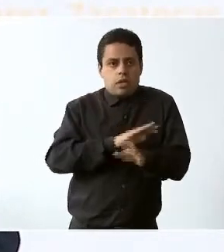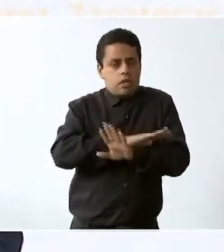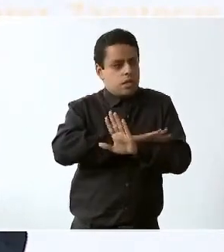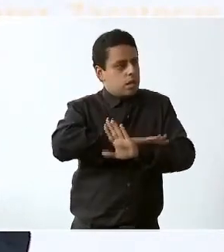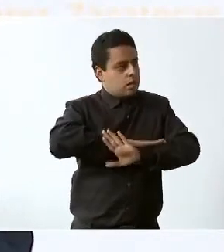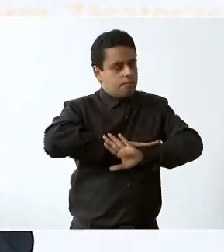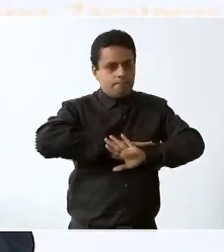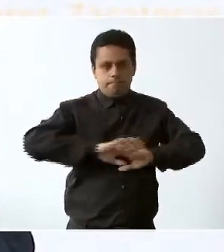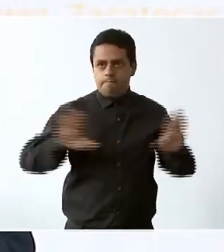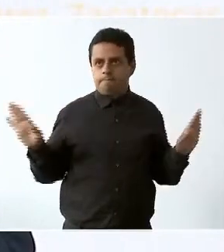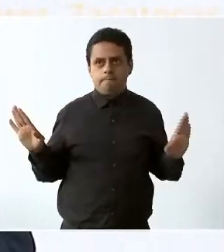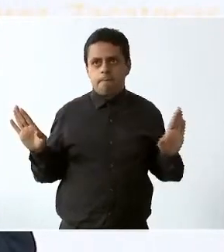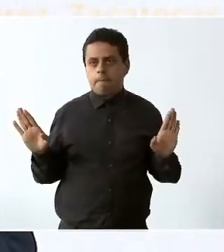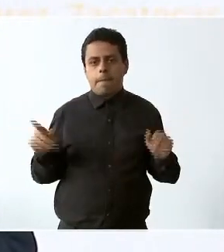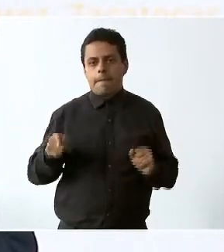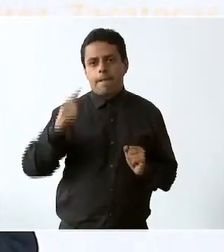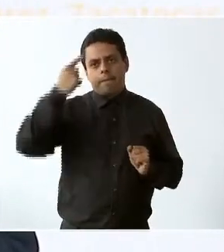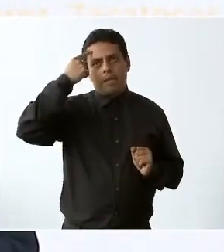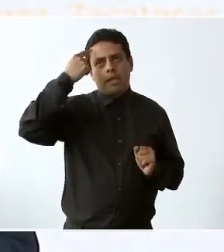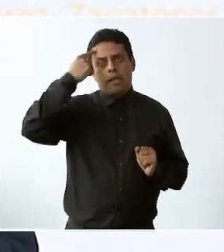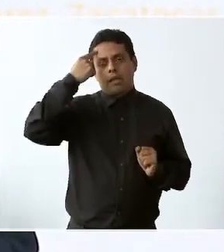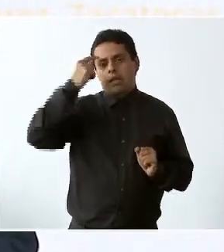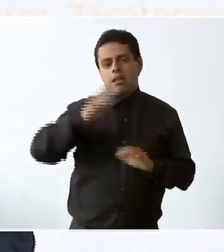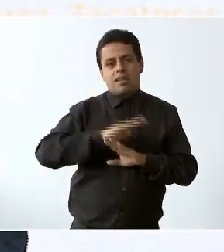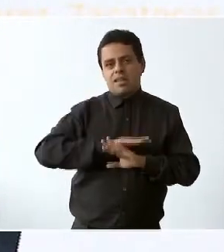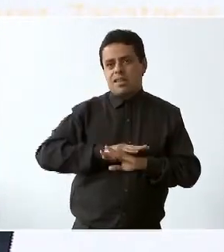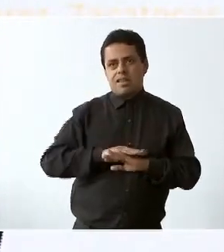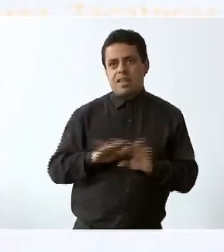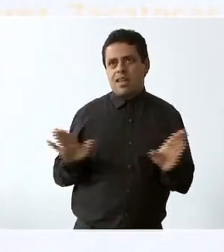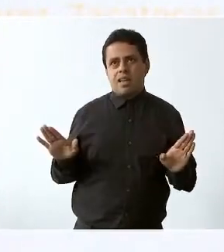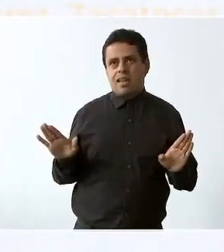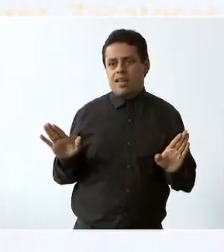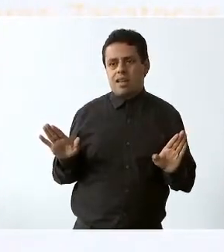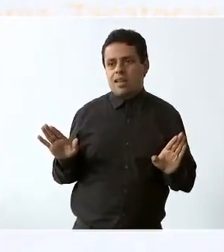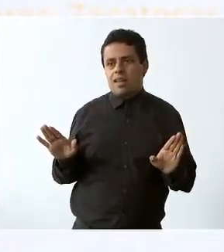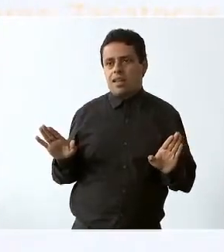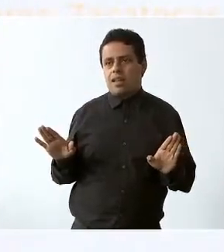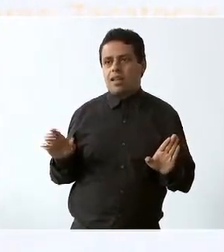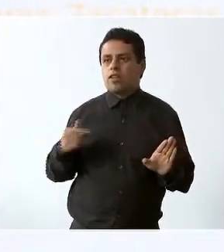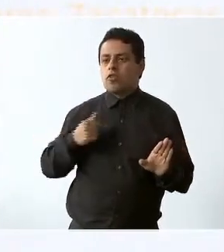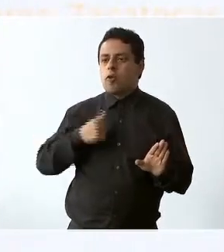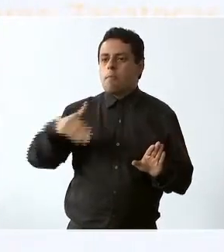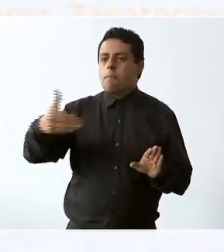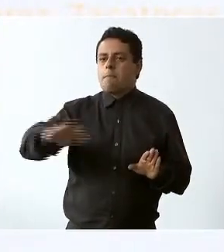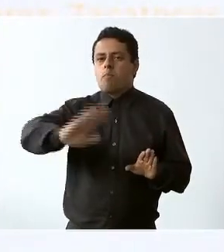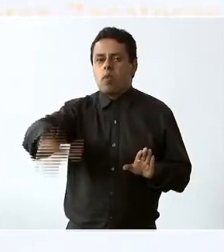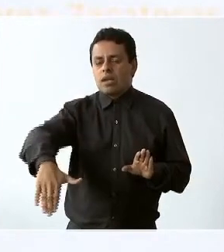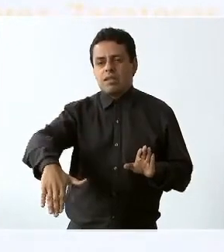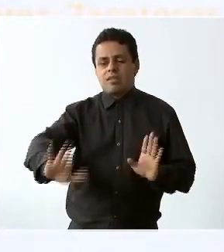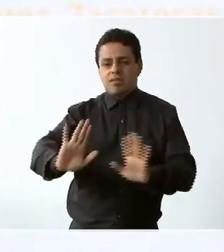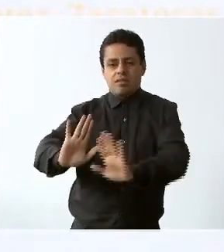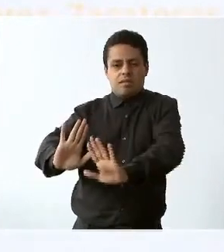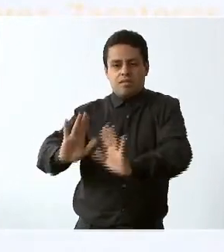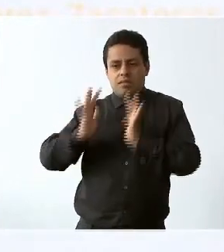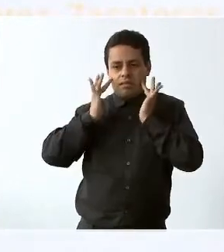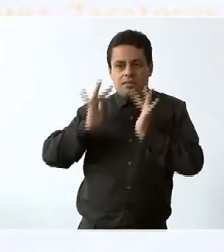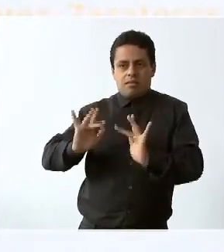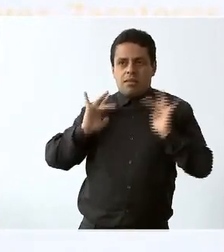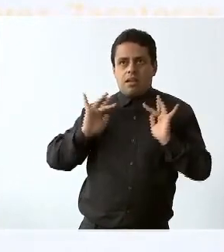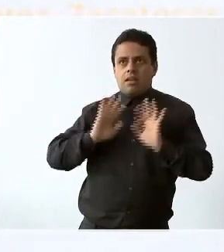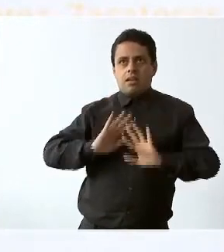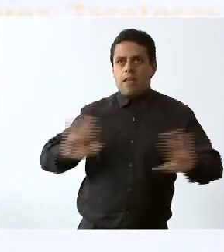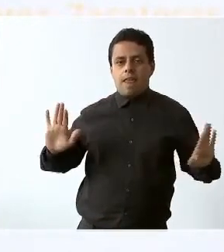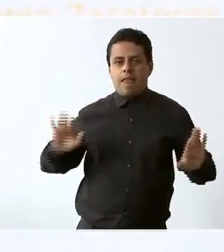que pareció con toda razón una caravana hacia la muerte, incesantes